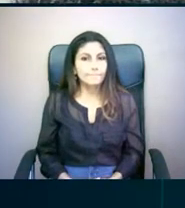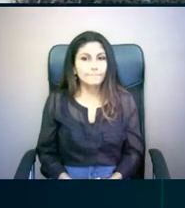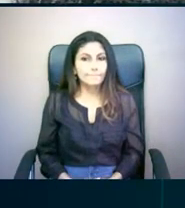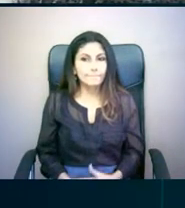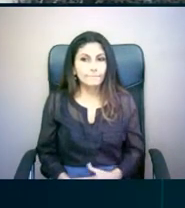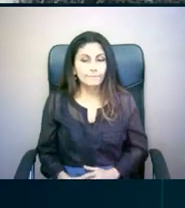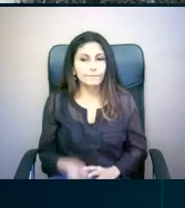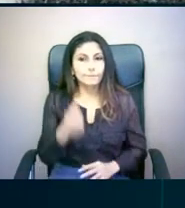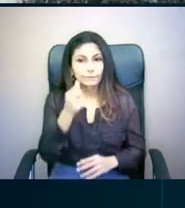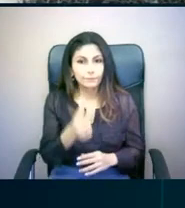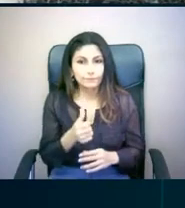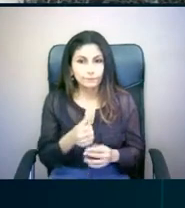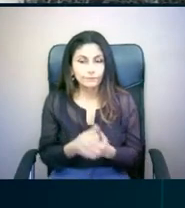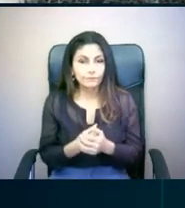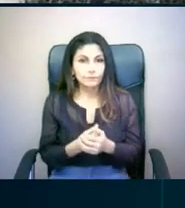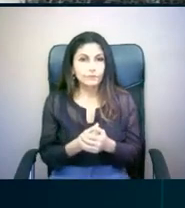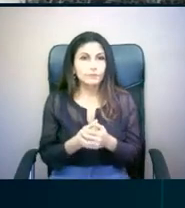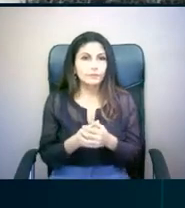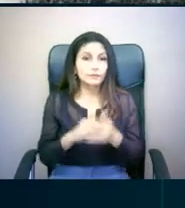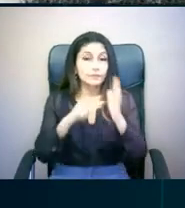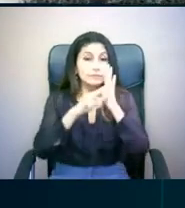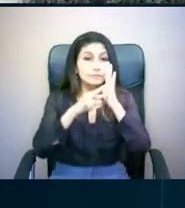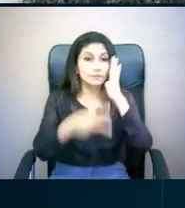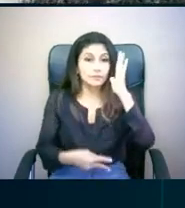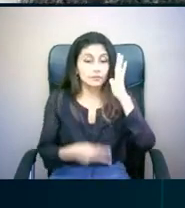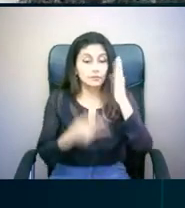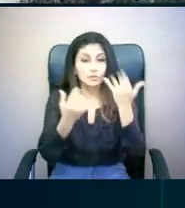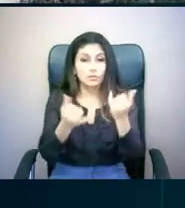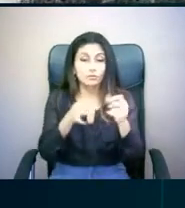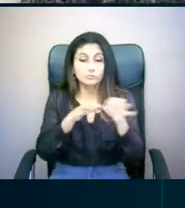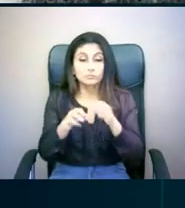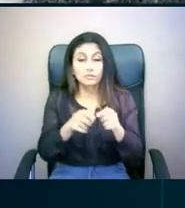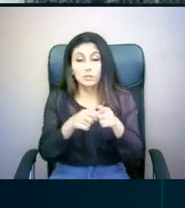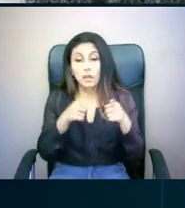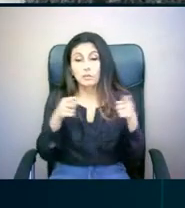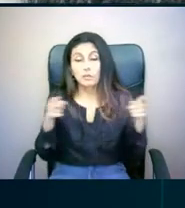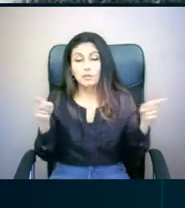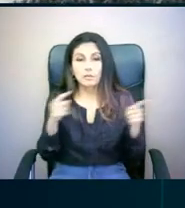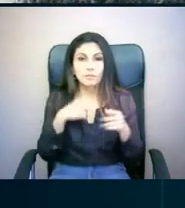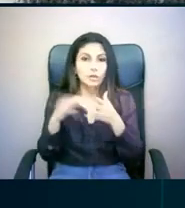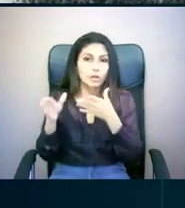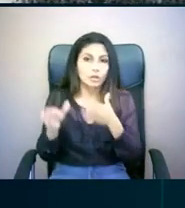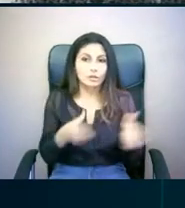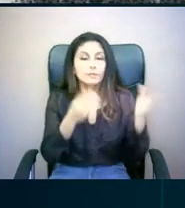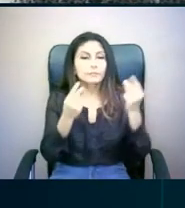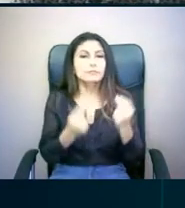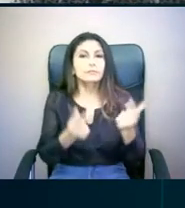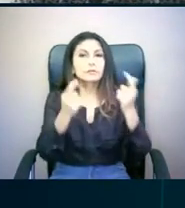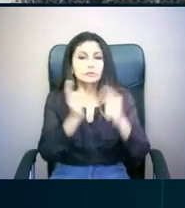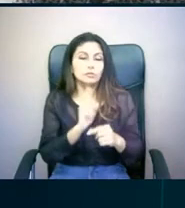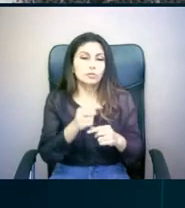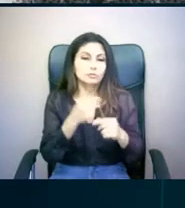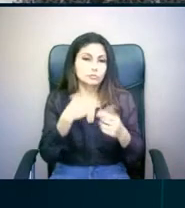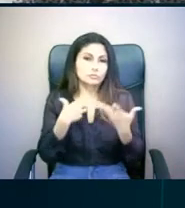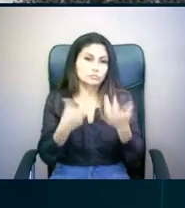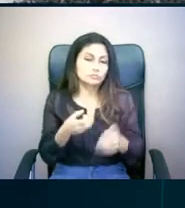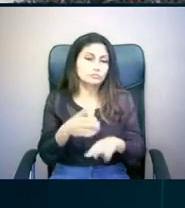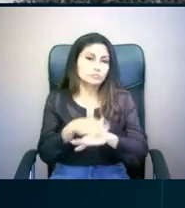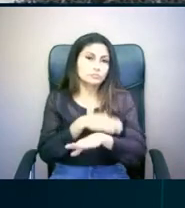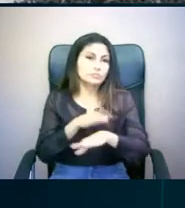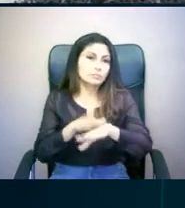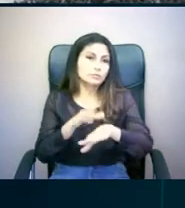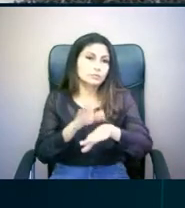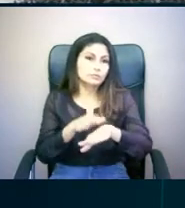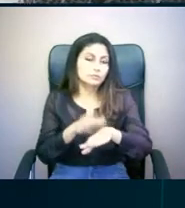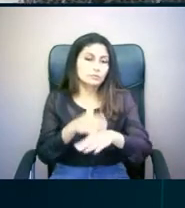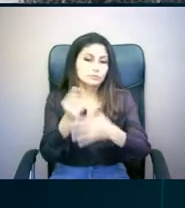mucho detalle de la parte técnica, pero no quería, digamos, pasar muy de largo sin que ustedes supieran cuáles son, digamos, las metodologías